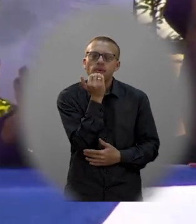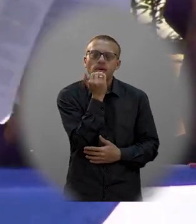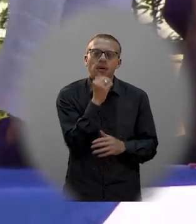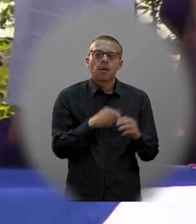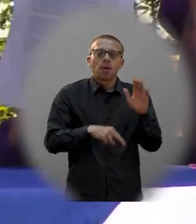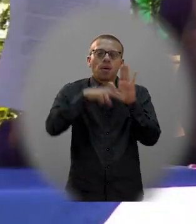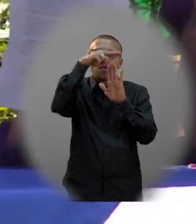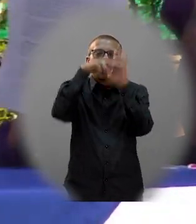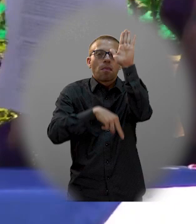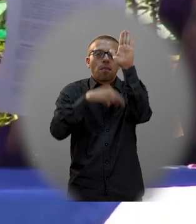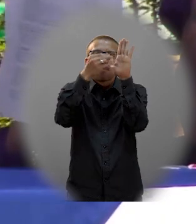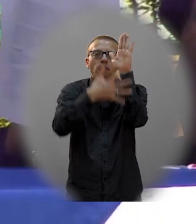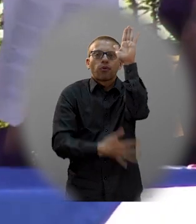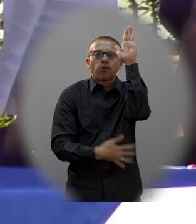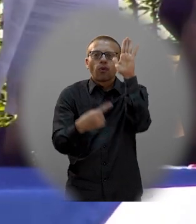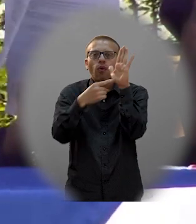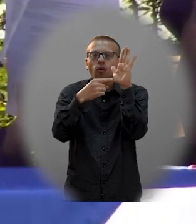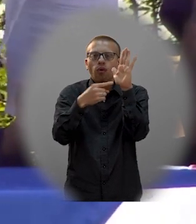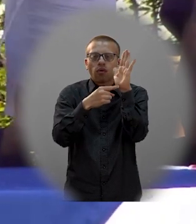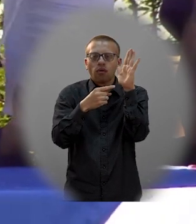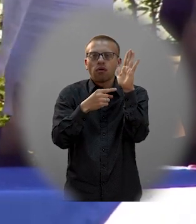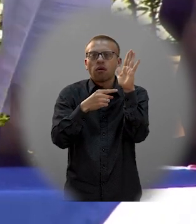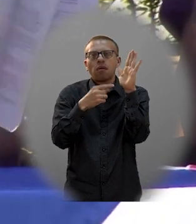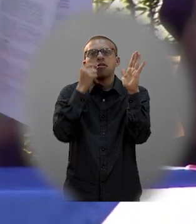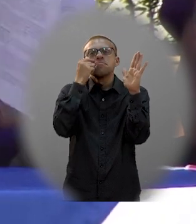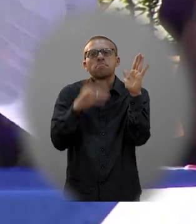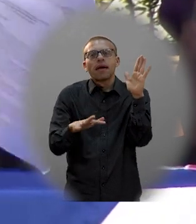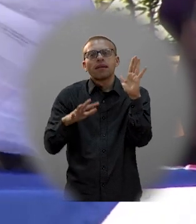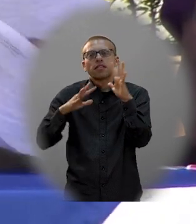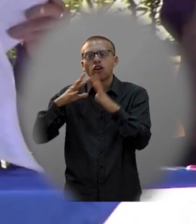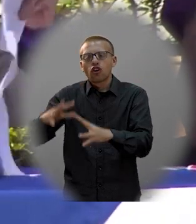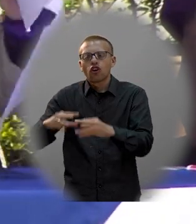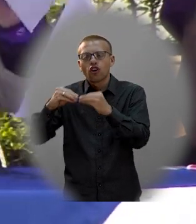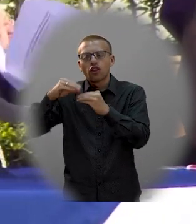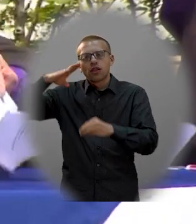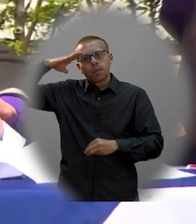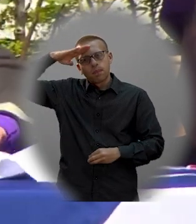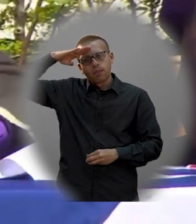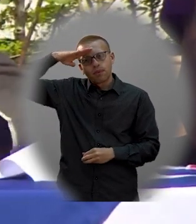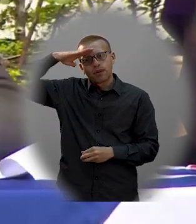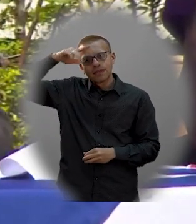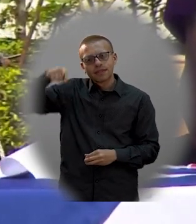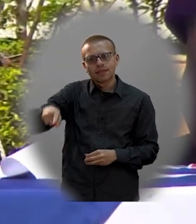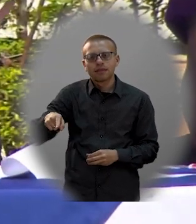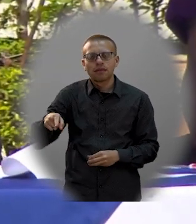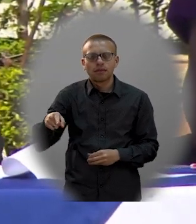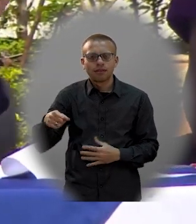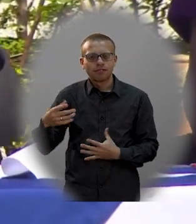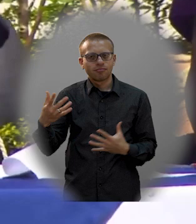termine casi produciendo en un código de policía, en un vivir en policía de manera